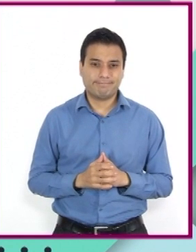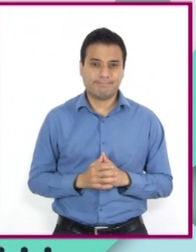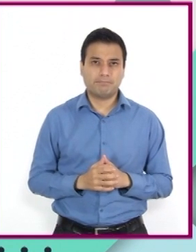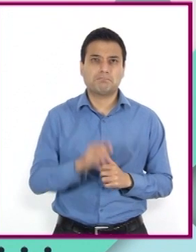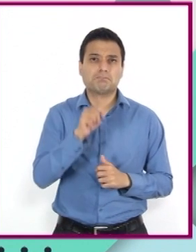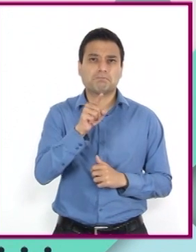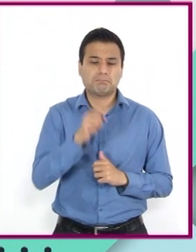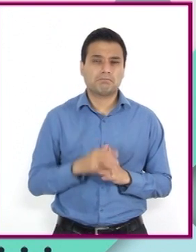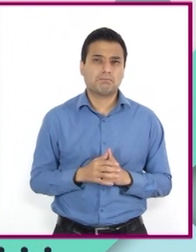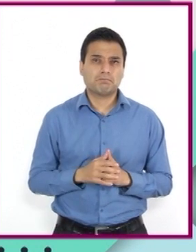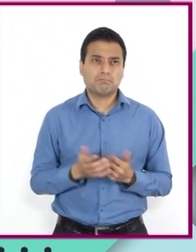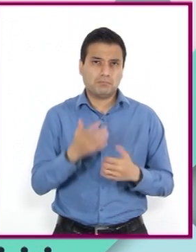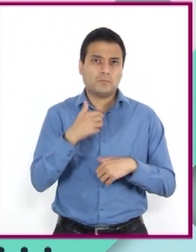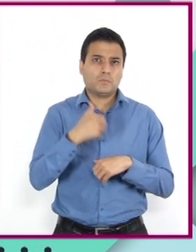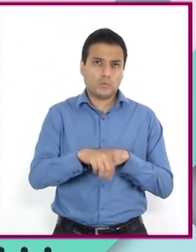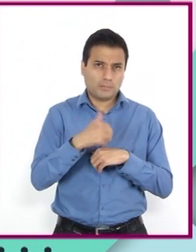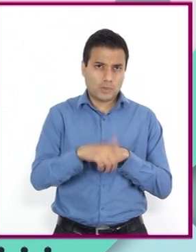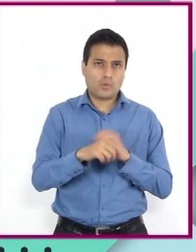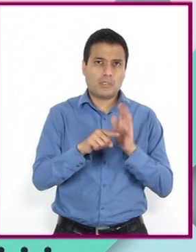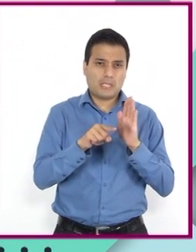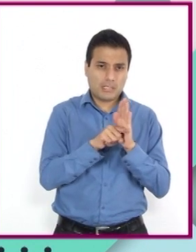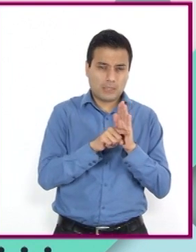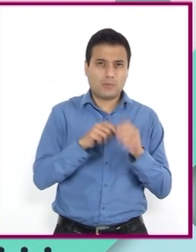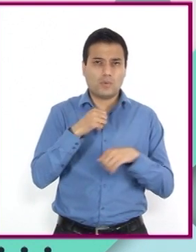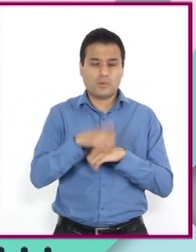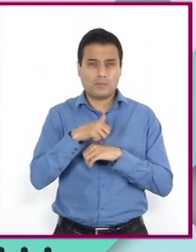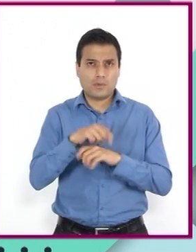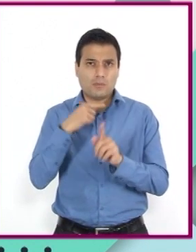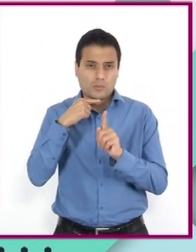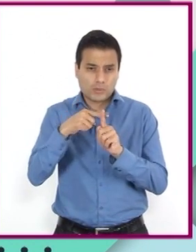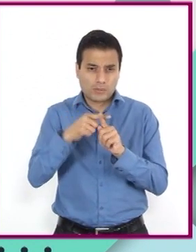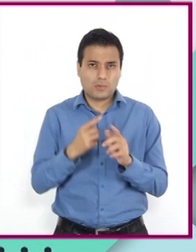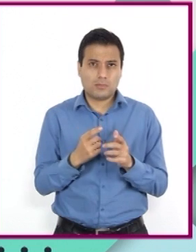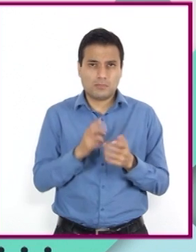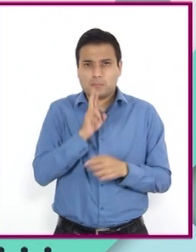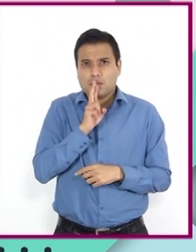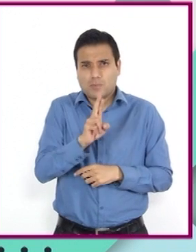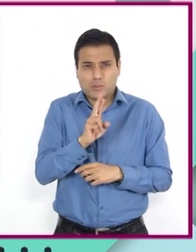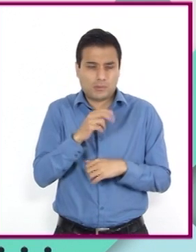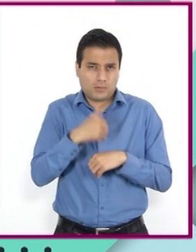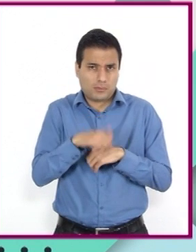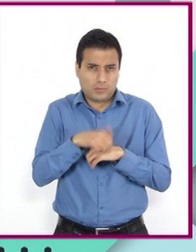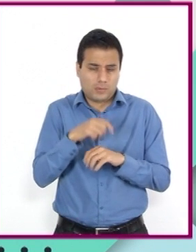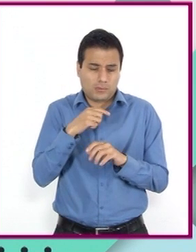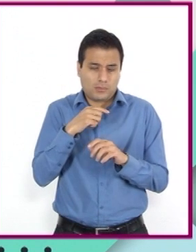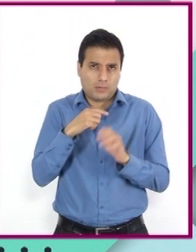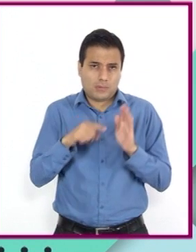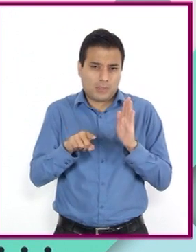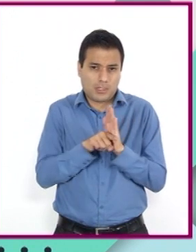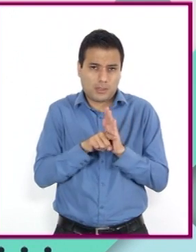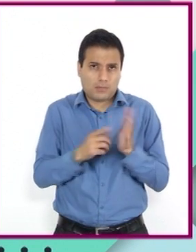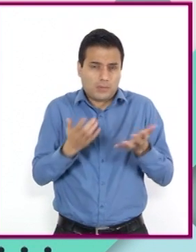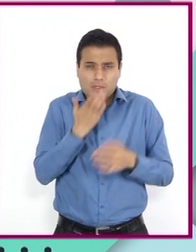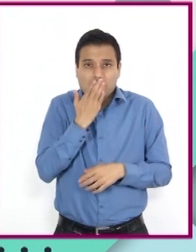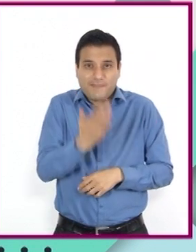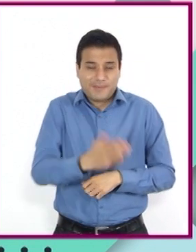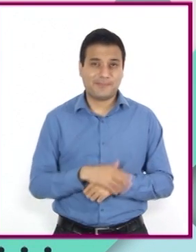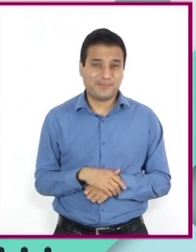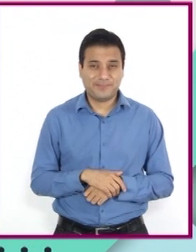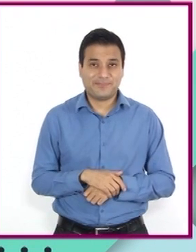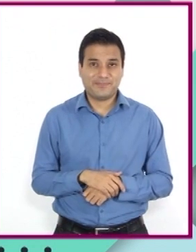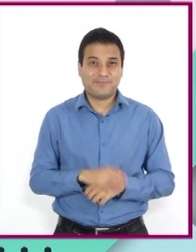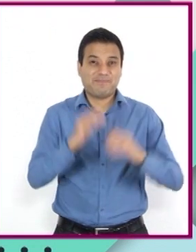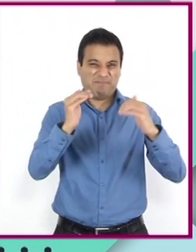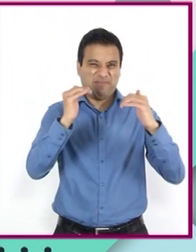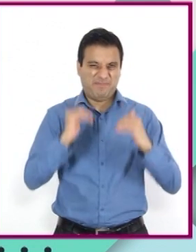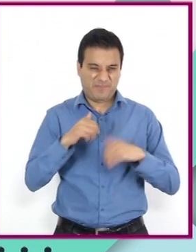que porque un número negativo entre otro positivo tiene un cociente negativo, también están en lo correcto.